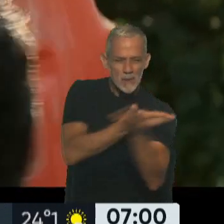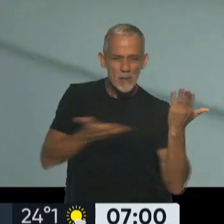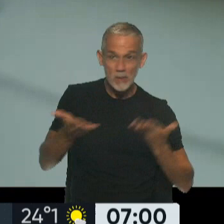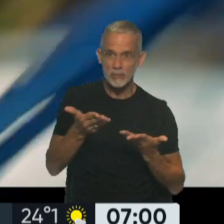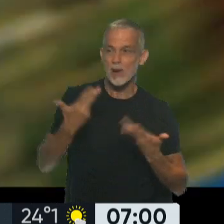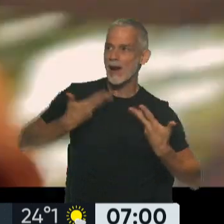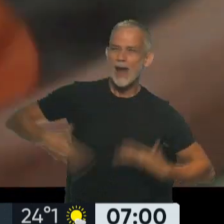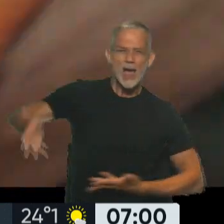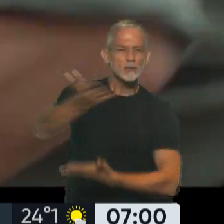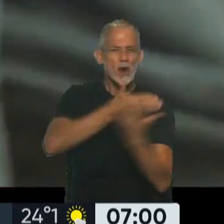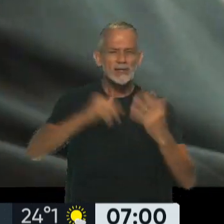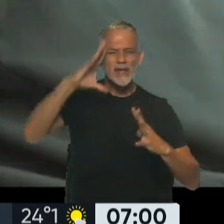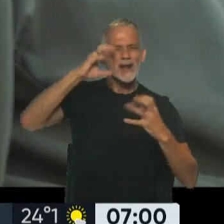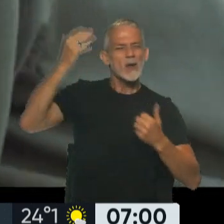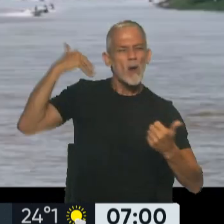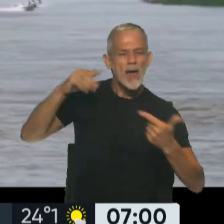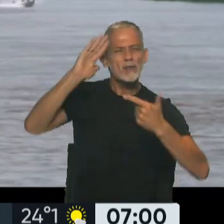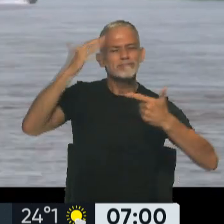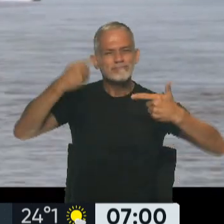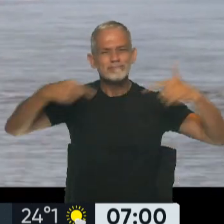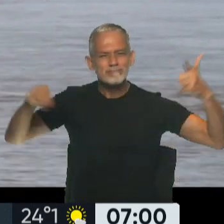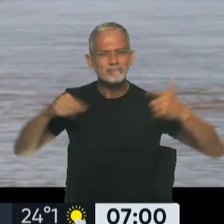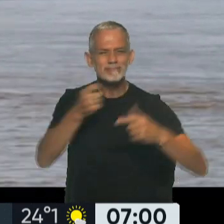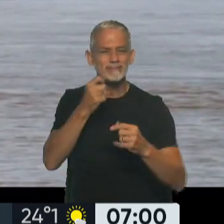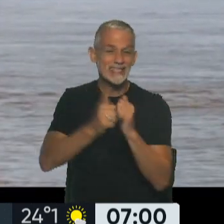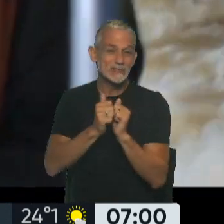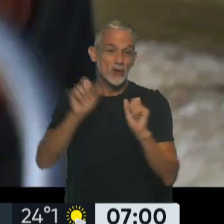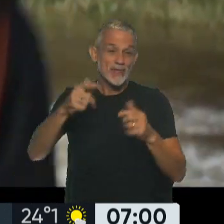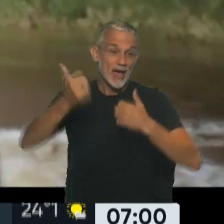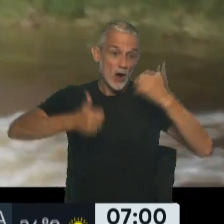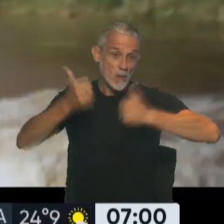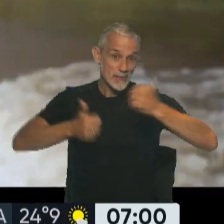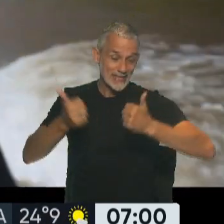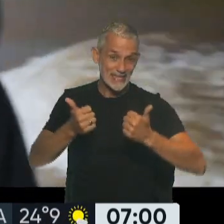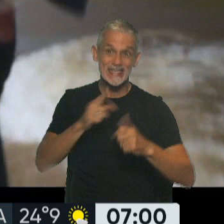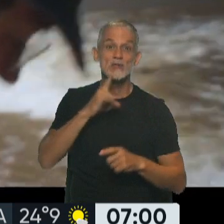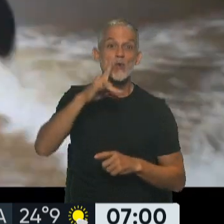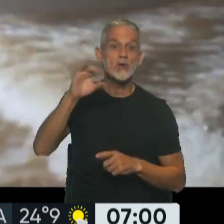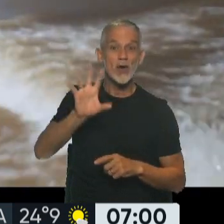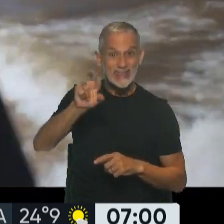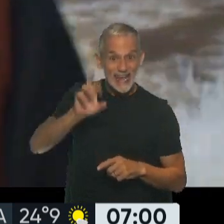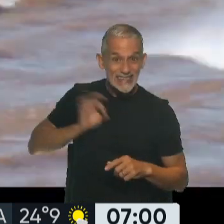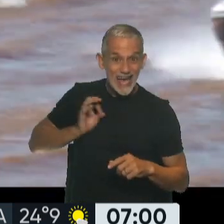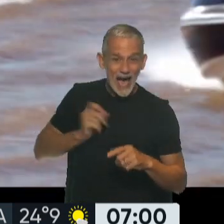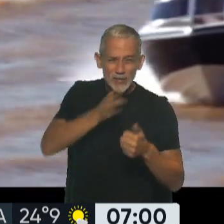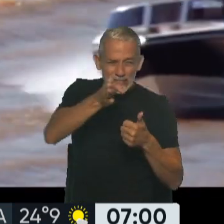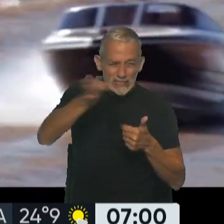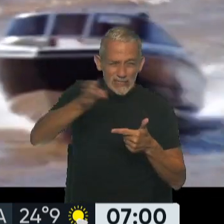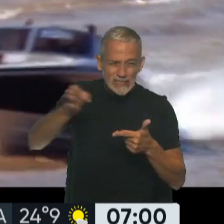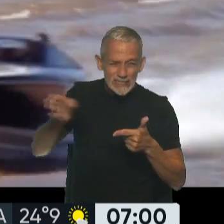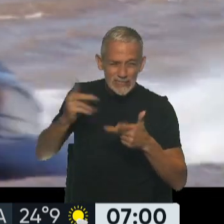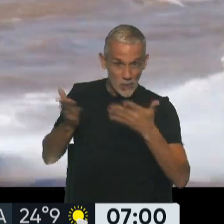entorno natural, recuerdos, anécdotas y mucho más de esta competencia en la que Tulio participa hace 30 años. Repito, un